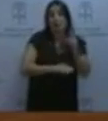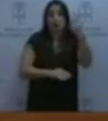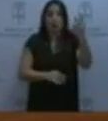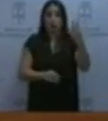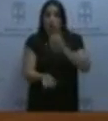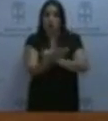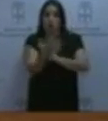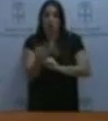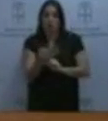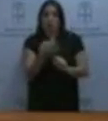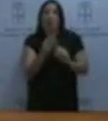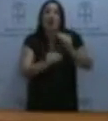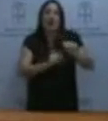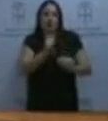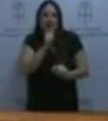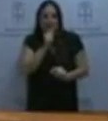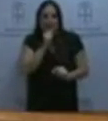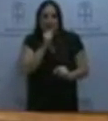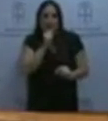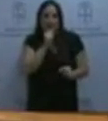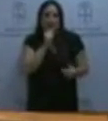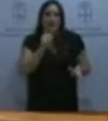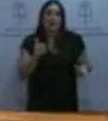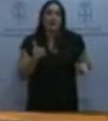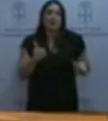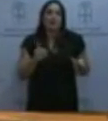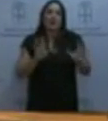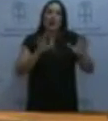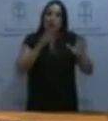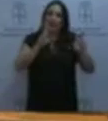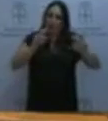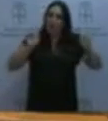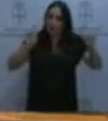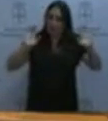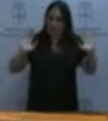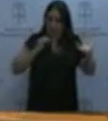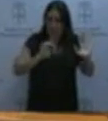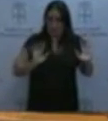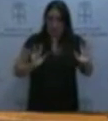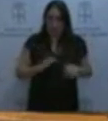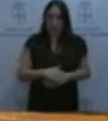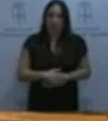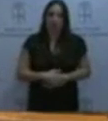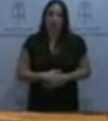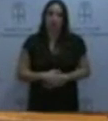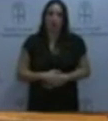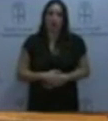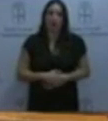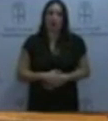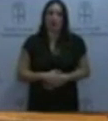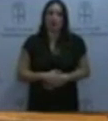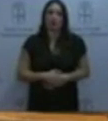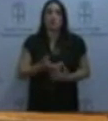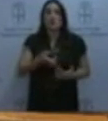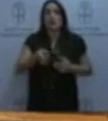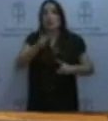hecho. Estoy hablando de educación, concretamente, insisto. Nos encontramos con un